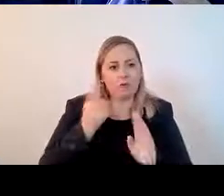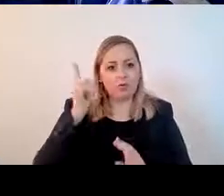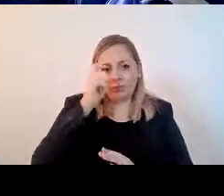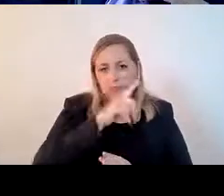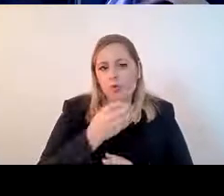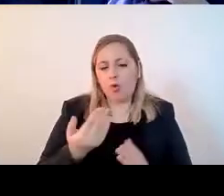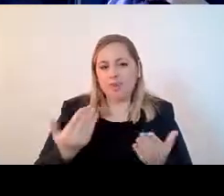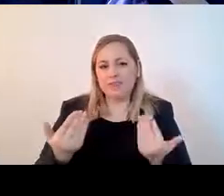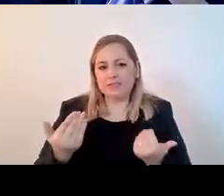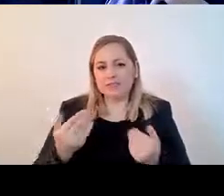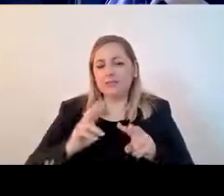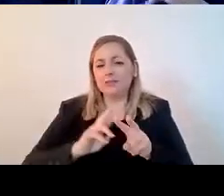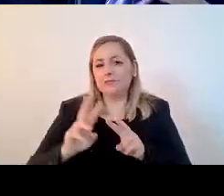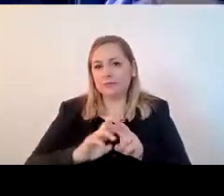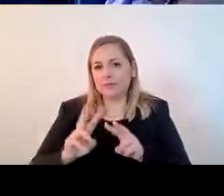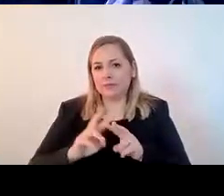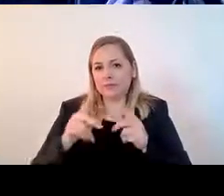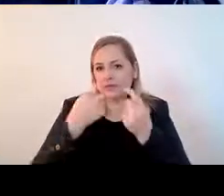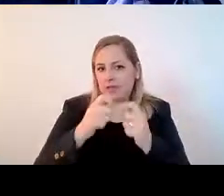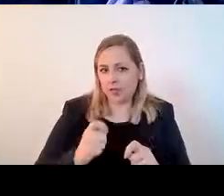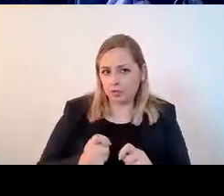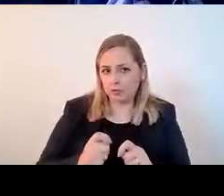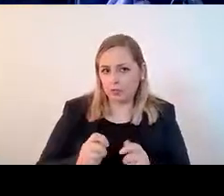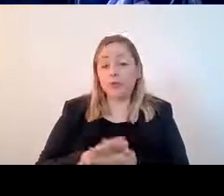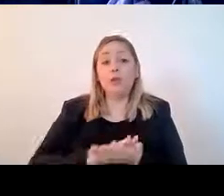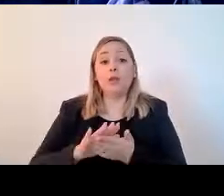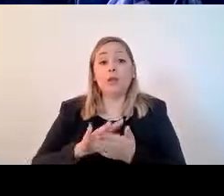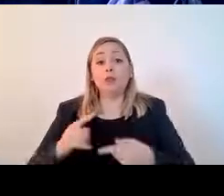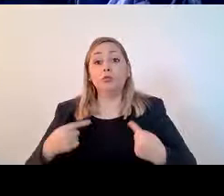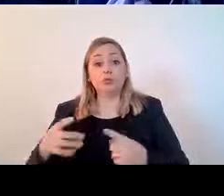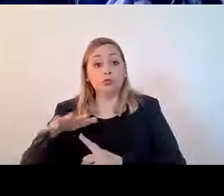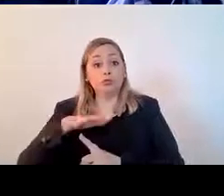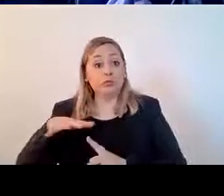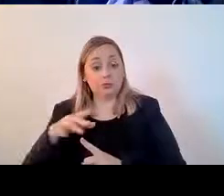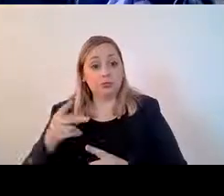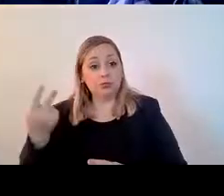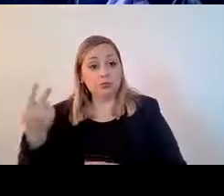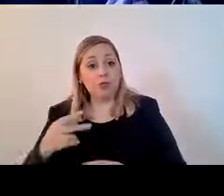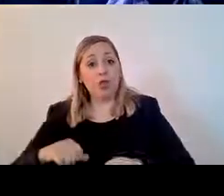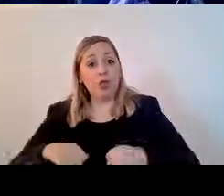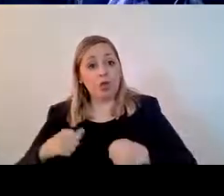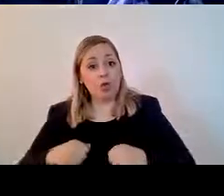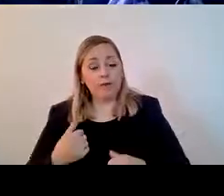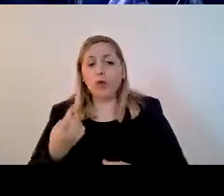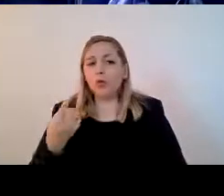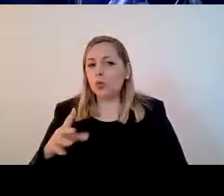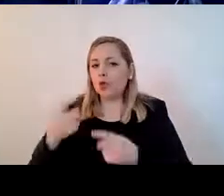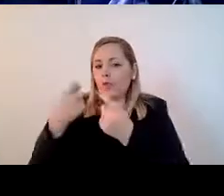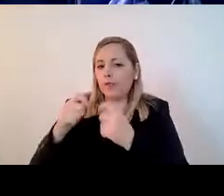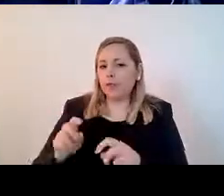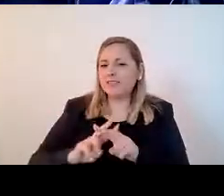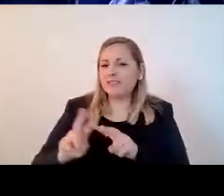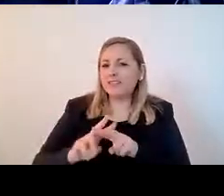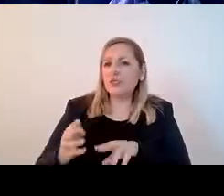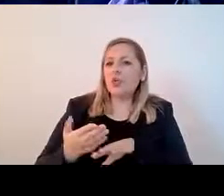necesidad de hacer diagnóstico. En el caso nuestro de adolescente, el diagnóstico solo se había realizado al